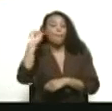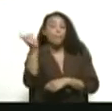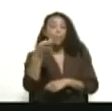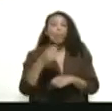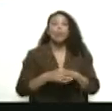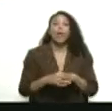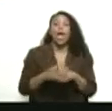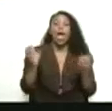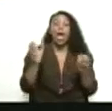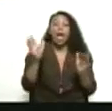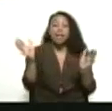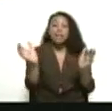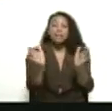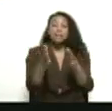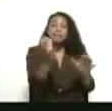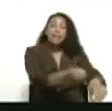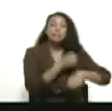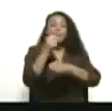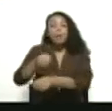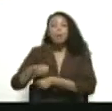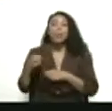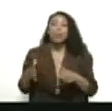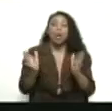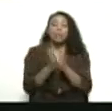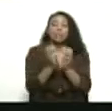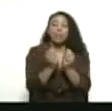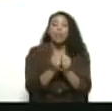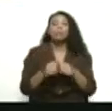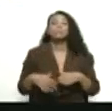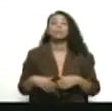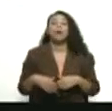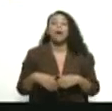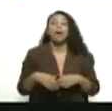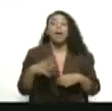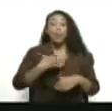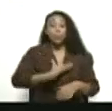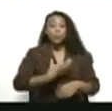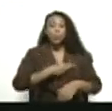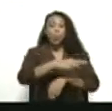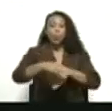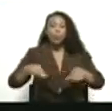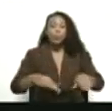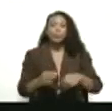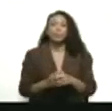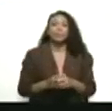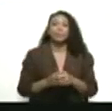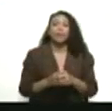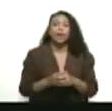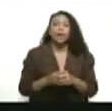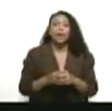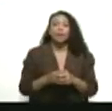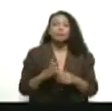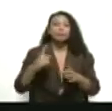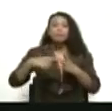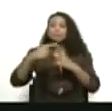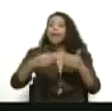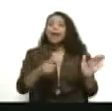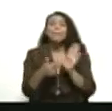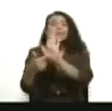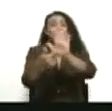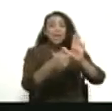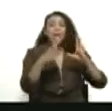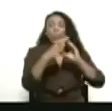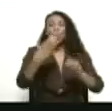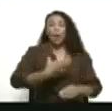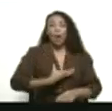del Tamacuru, el alcalde del municipio Vargas, la alcaldesa del municipio allá en Turmero, en representación de